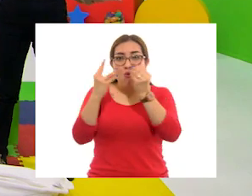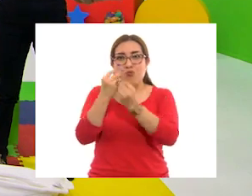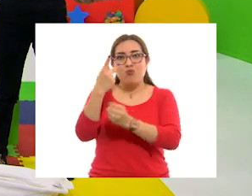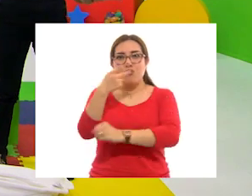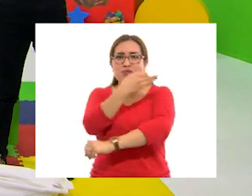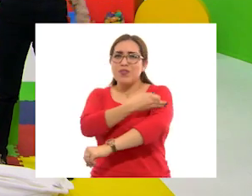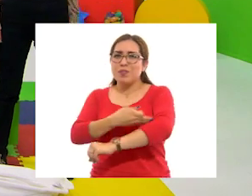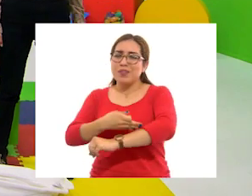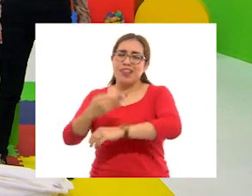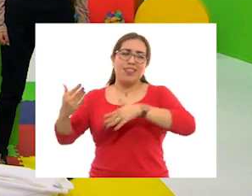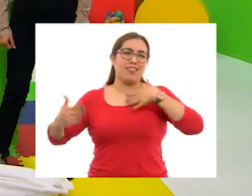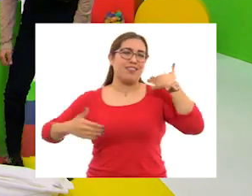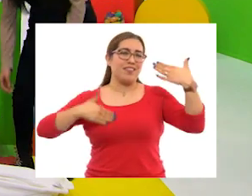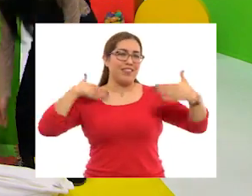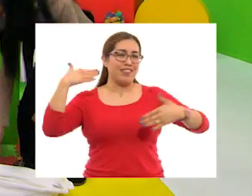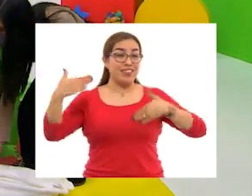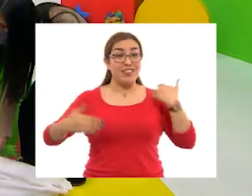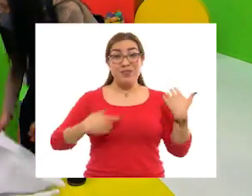divertidos. ¡Así, miren!